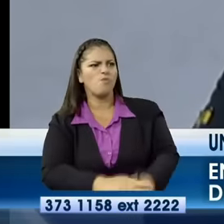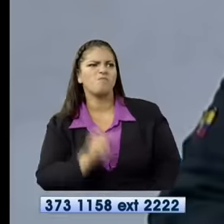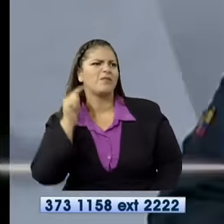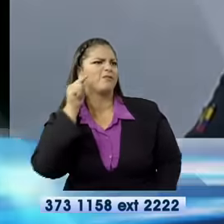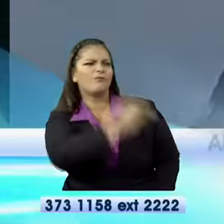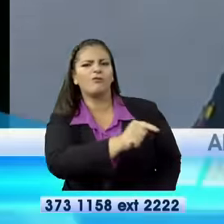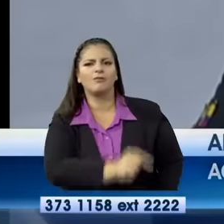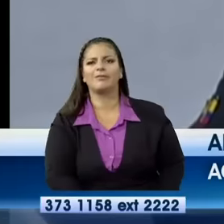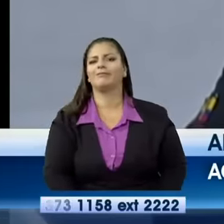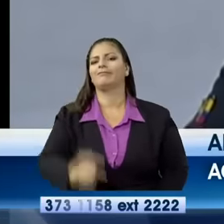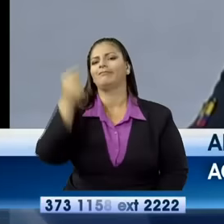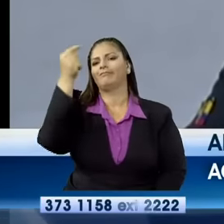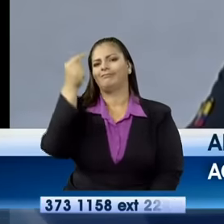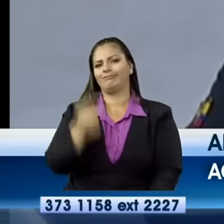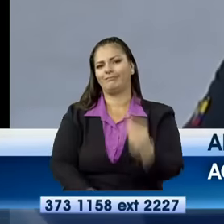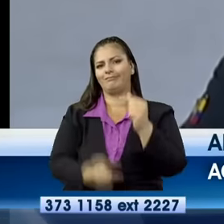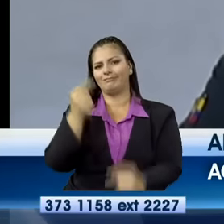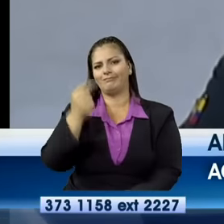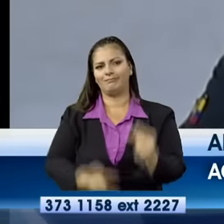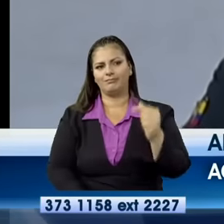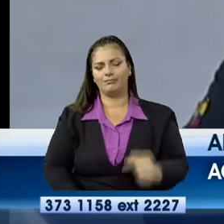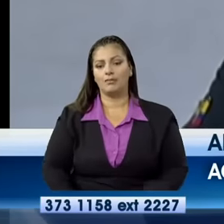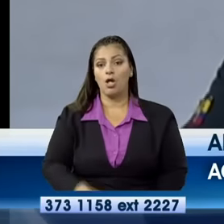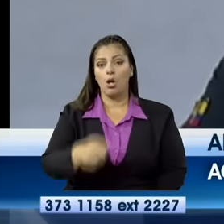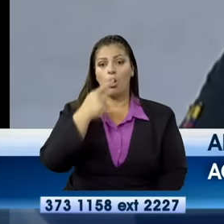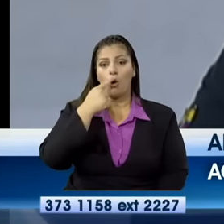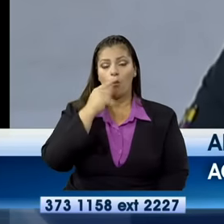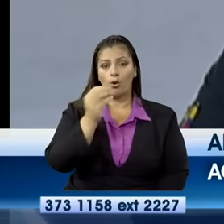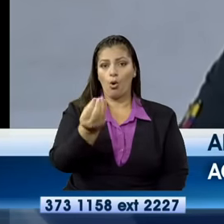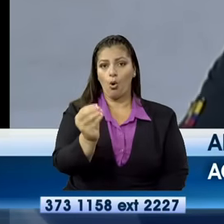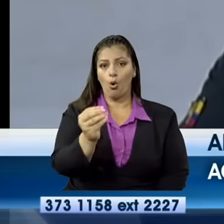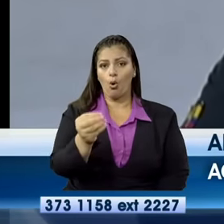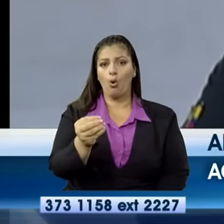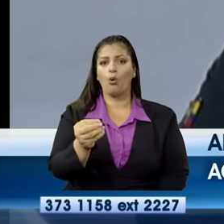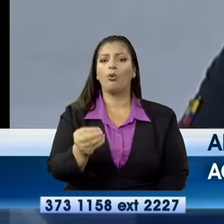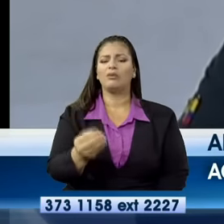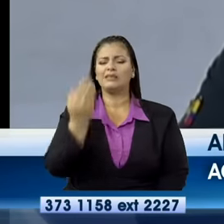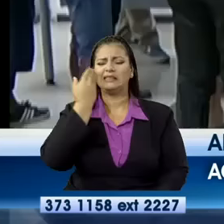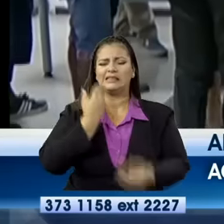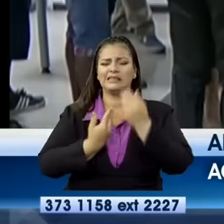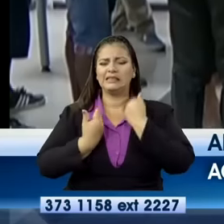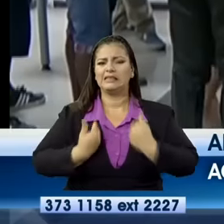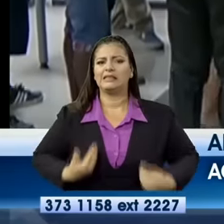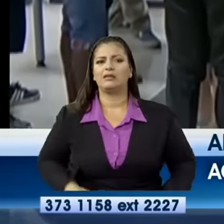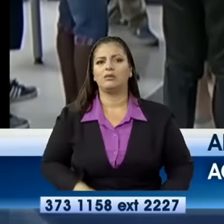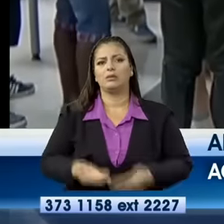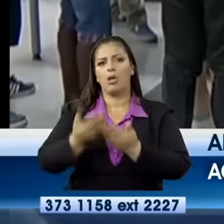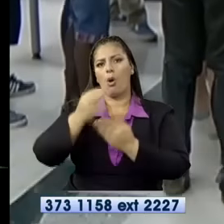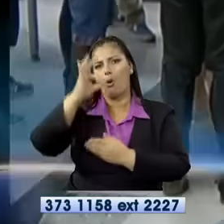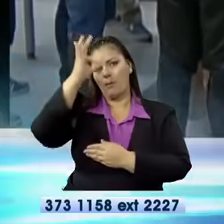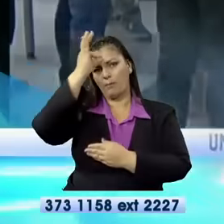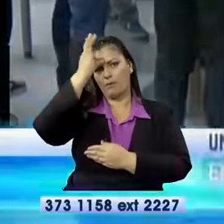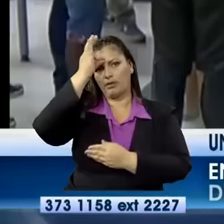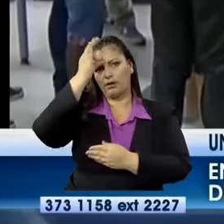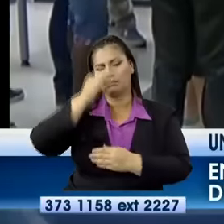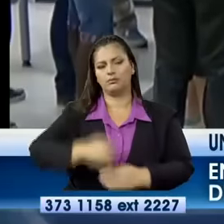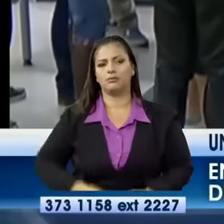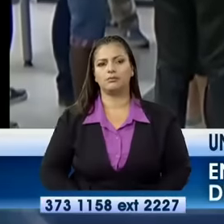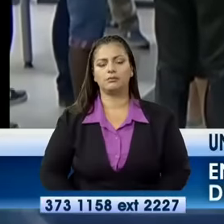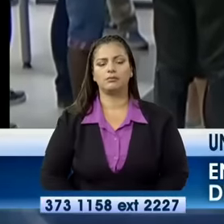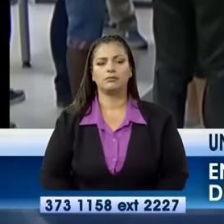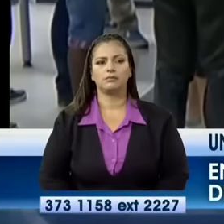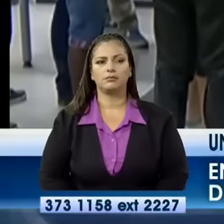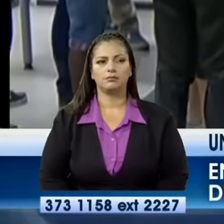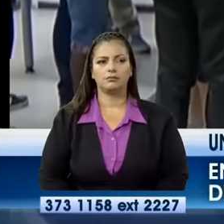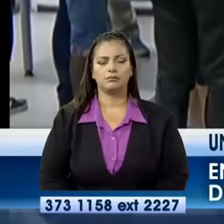y entre ellas existe un menor de edad que indican está en un centro hospitalario internado durante el procedimiento